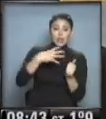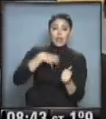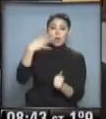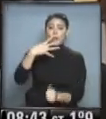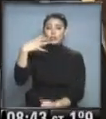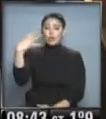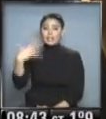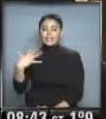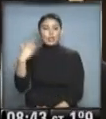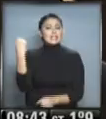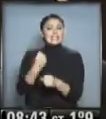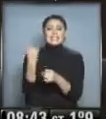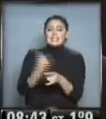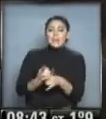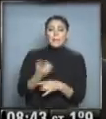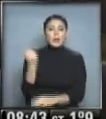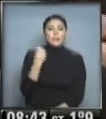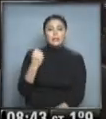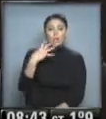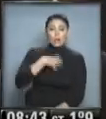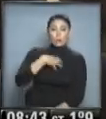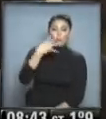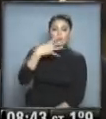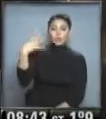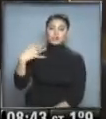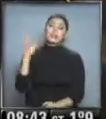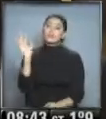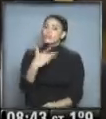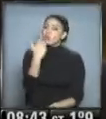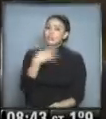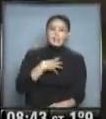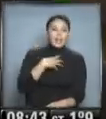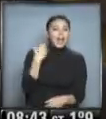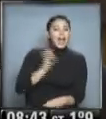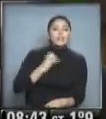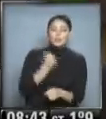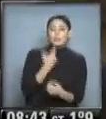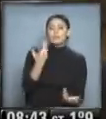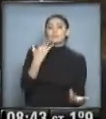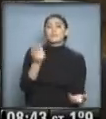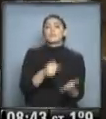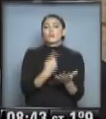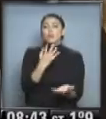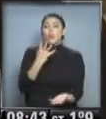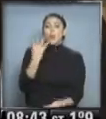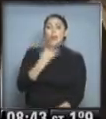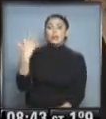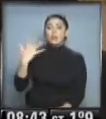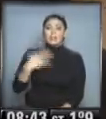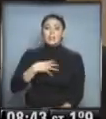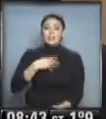año siempre es importante. En cuarto y quinto, en todos los años son importantes, pero en cuarto y quinto es historia argentina y